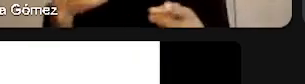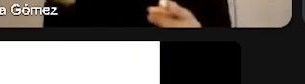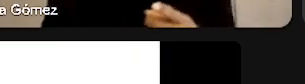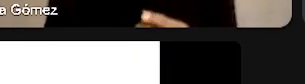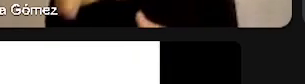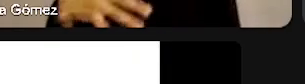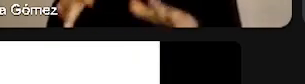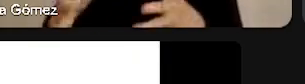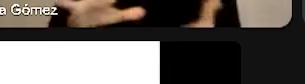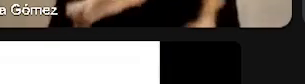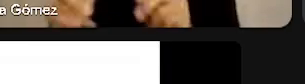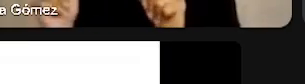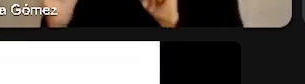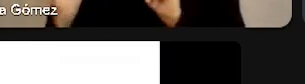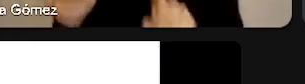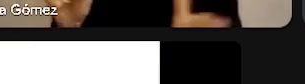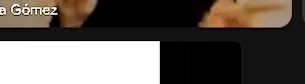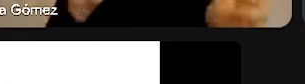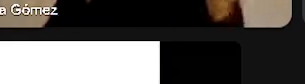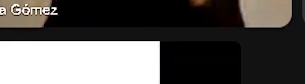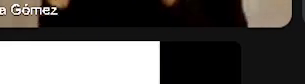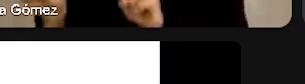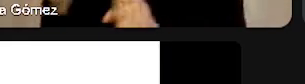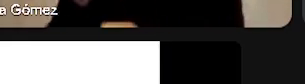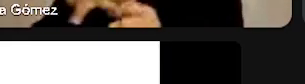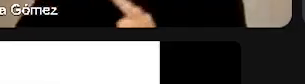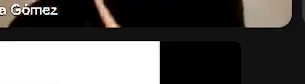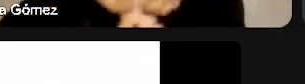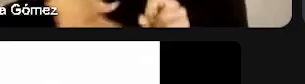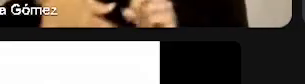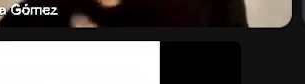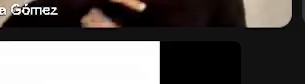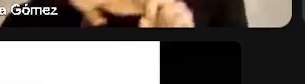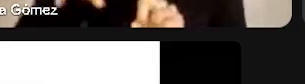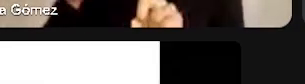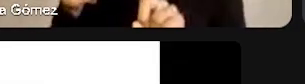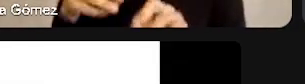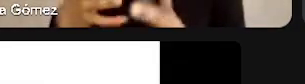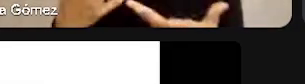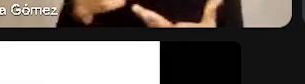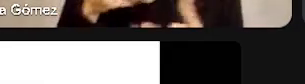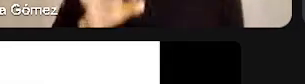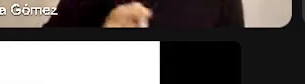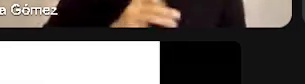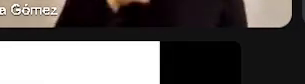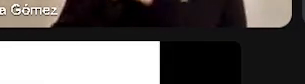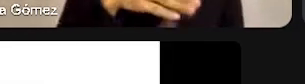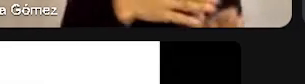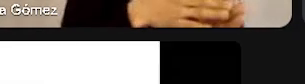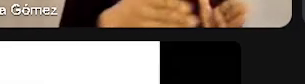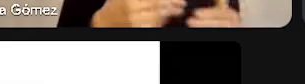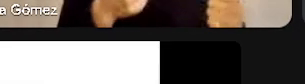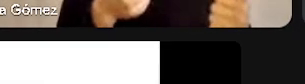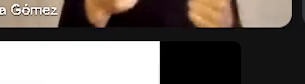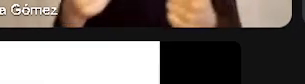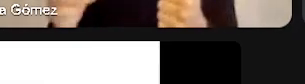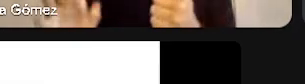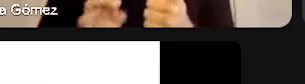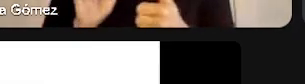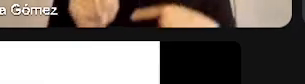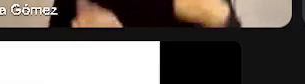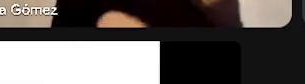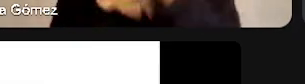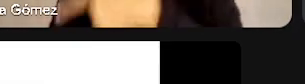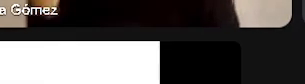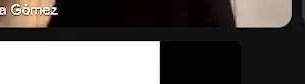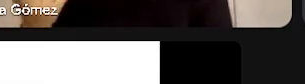qué trabajar, qué no. Vimos también que muchas veces lo que nos sirve un año al otro no. Pero esto por ahí que plantea la profe